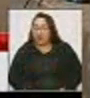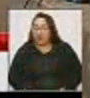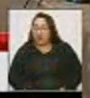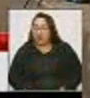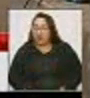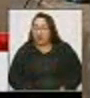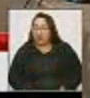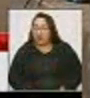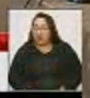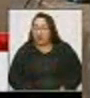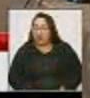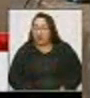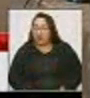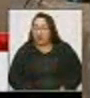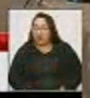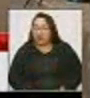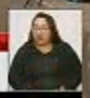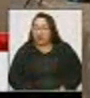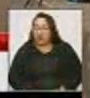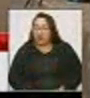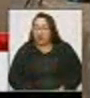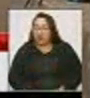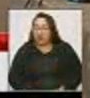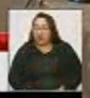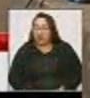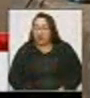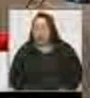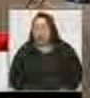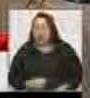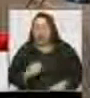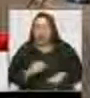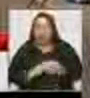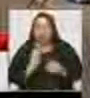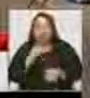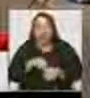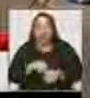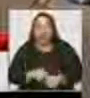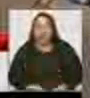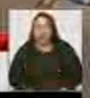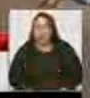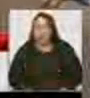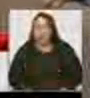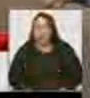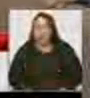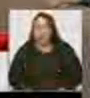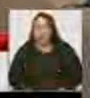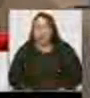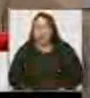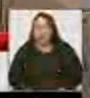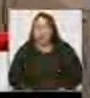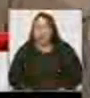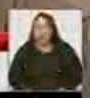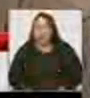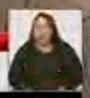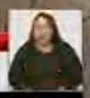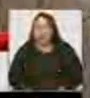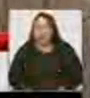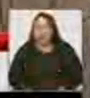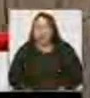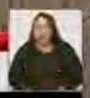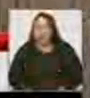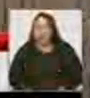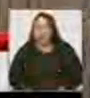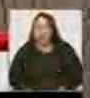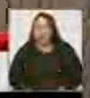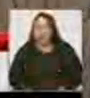por honorarios... ¿cómo se aplica acá, no? Puede haber dobles o triples interpretaciones. Perdón,